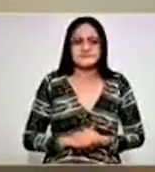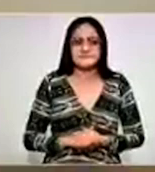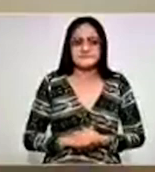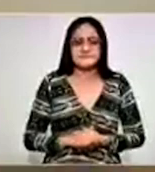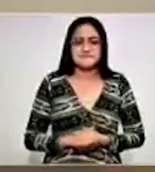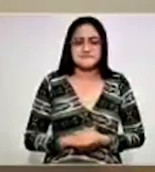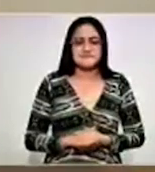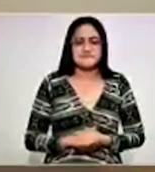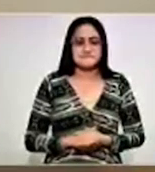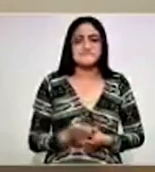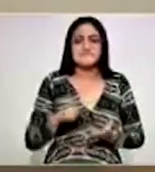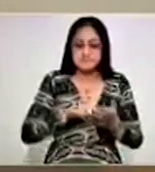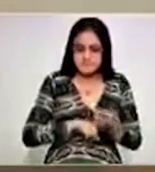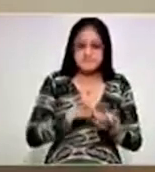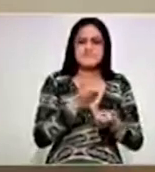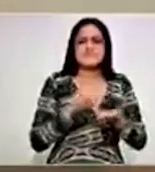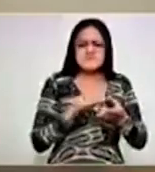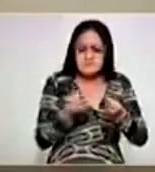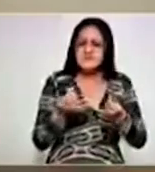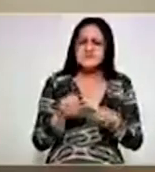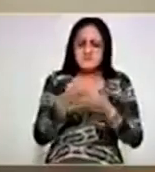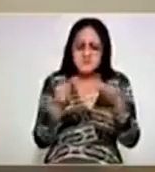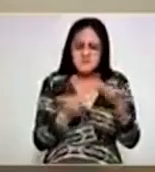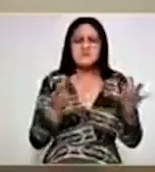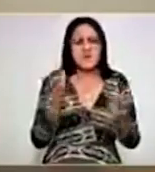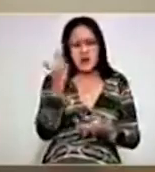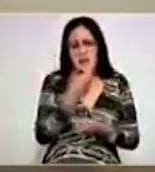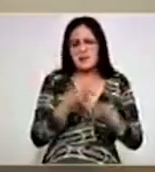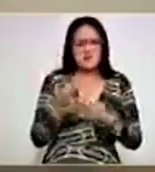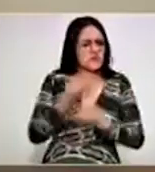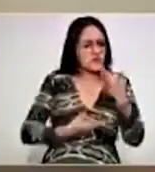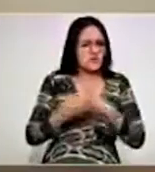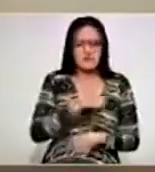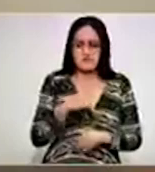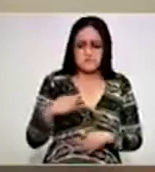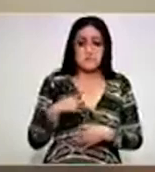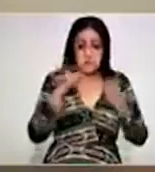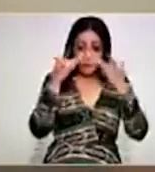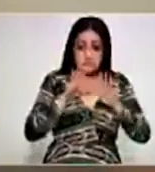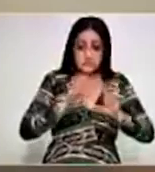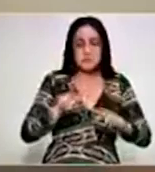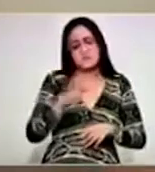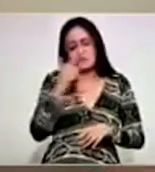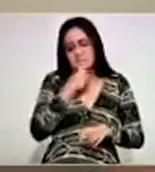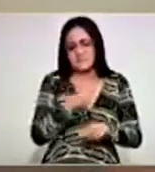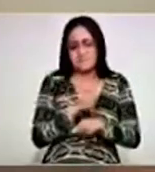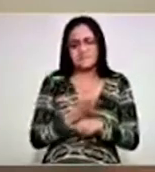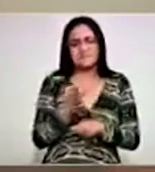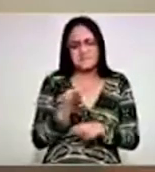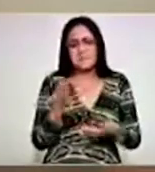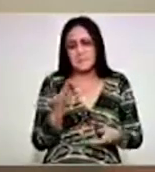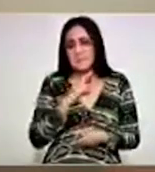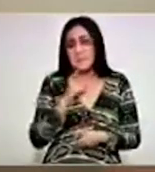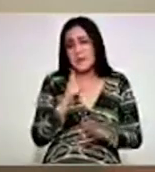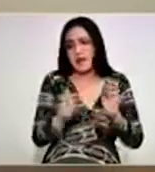cuentas públicas, que se revisen los gastos, que se revise todo. Es lo correcto. Además, es lo